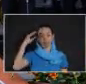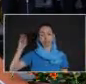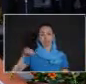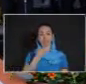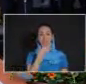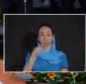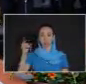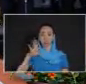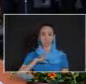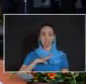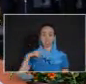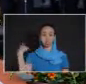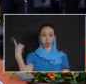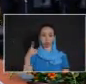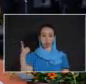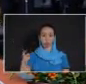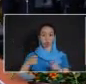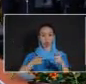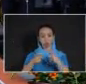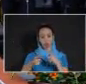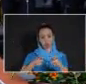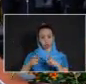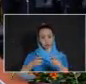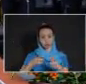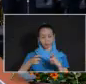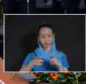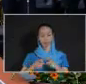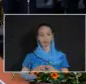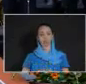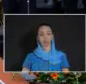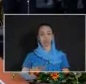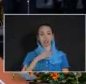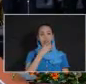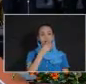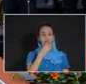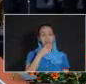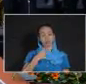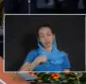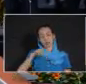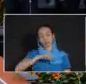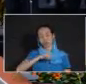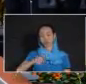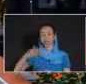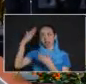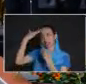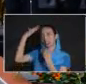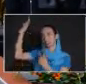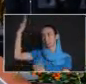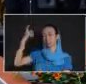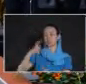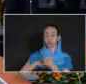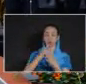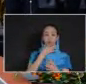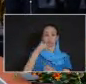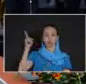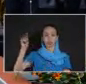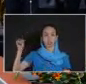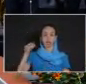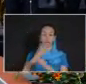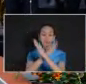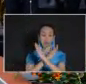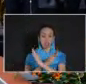todo bajo su control, ¿verdad? Y yo estoy agradecido con Dios de que me ha guardado a mis